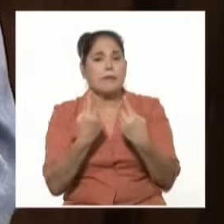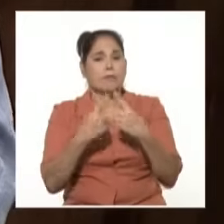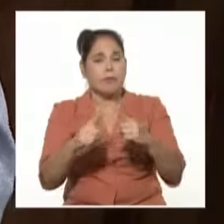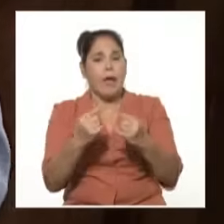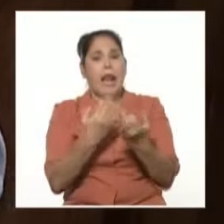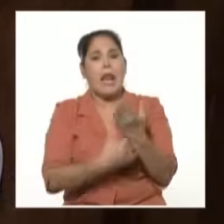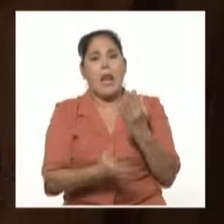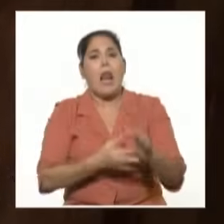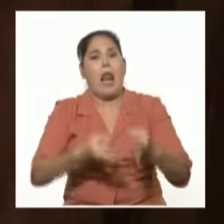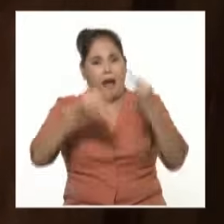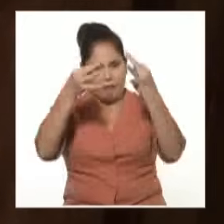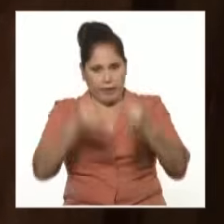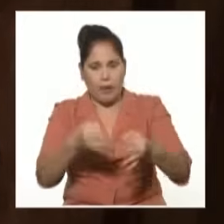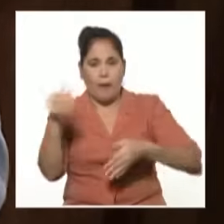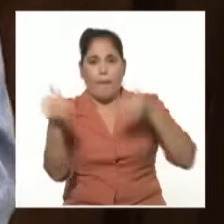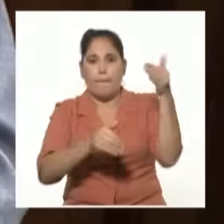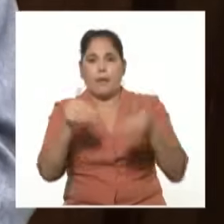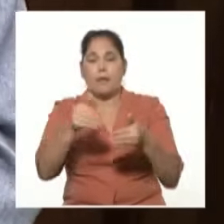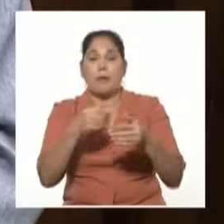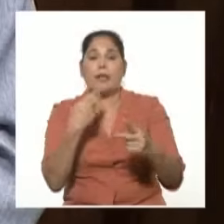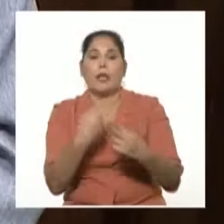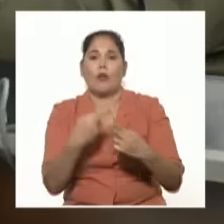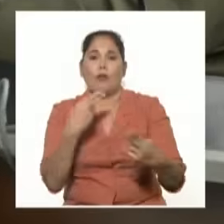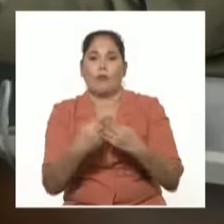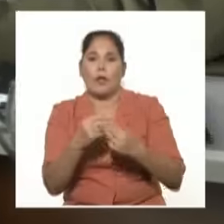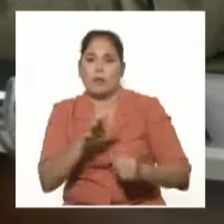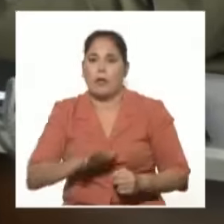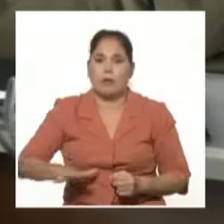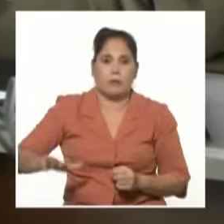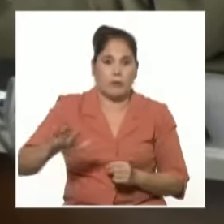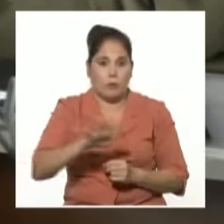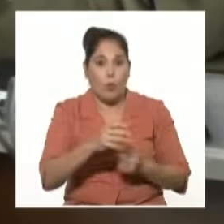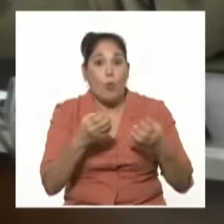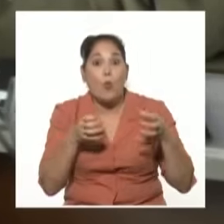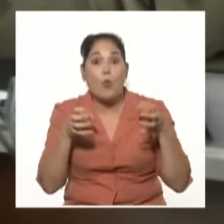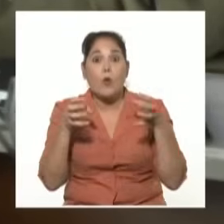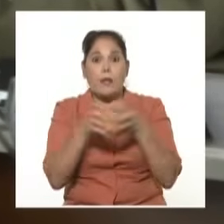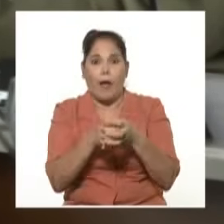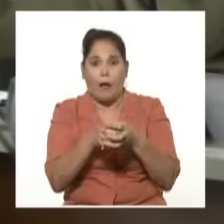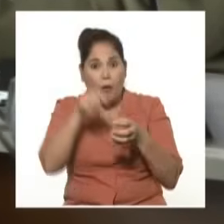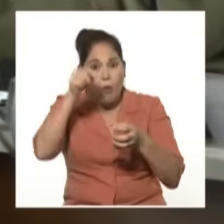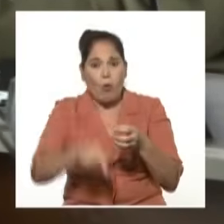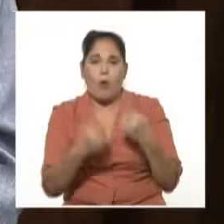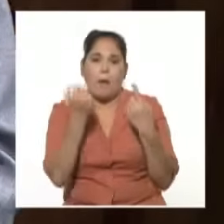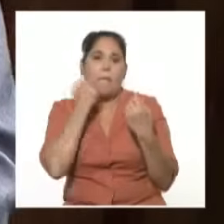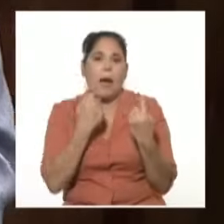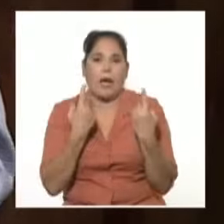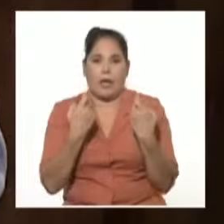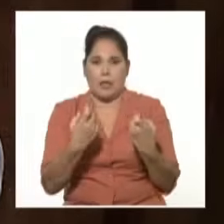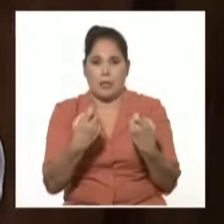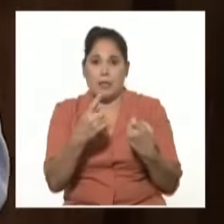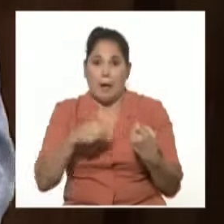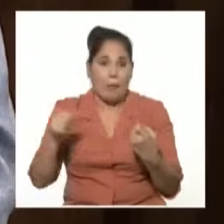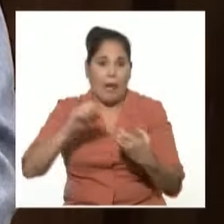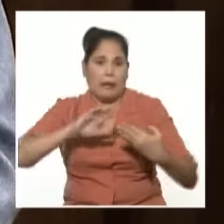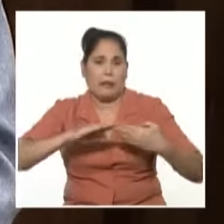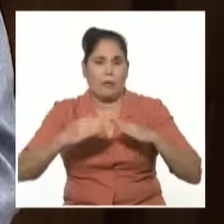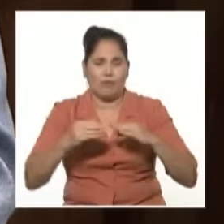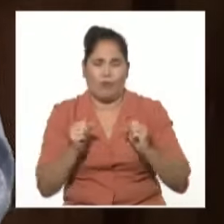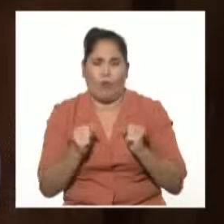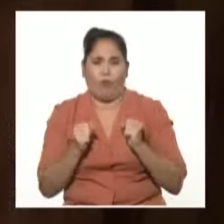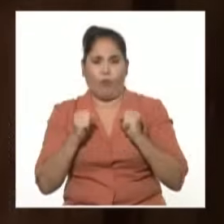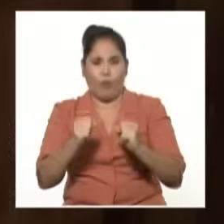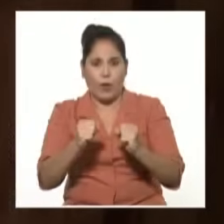verdad, la participación y la confianza mutua. La unidad que necesitamos hoy es de la de quienes discuten fuerte,